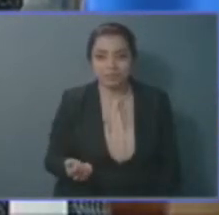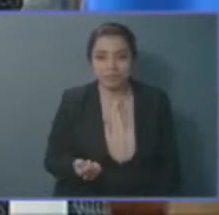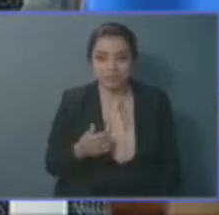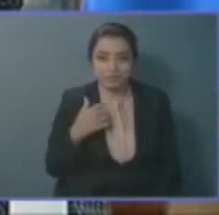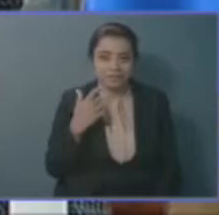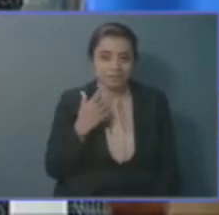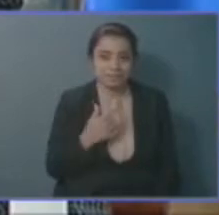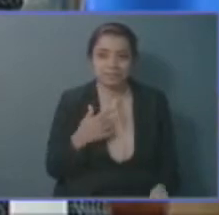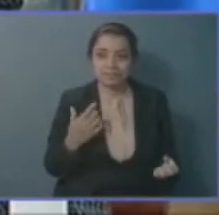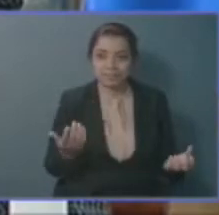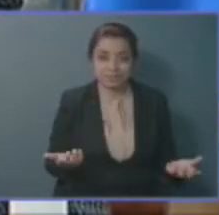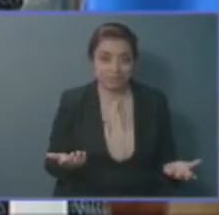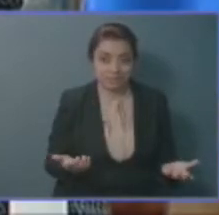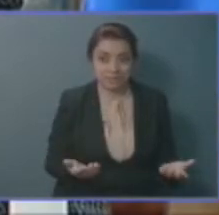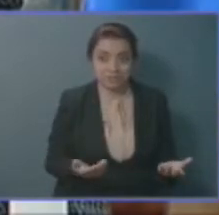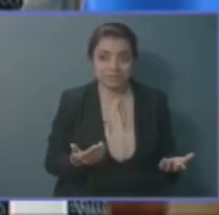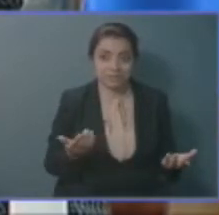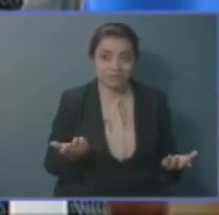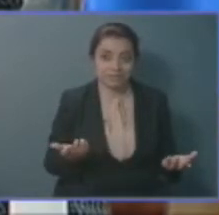que,